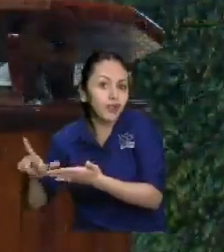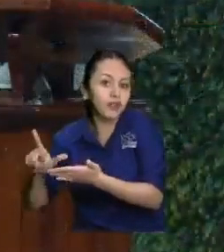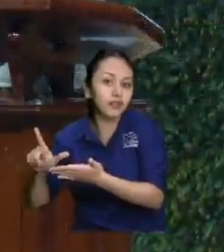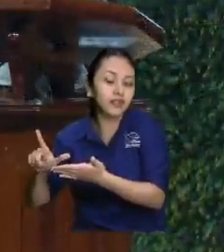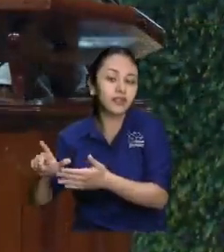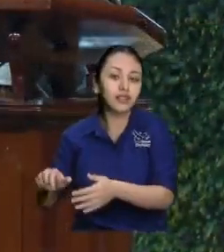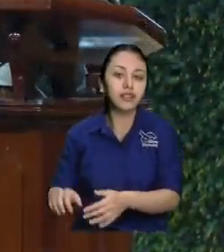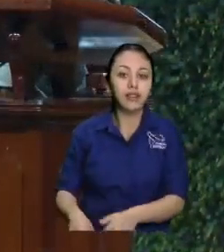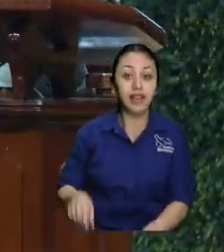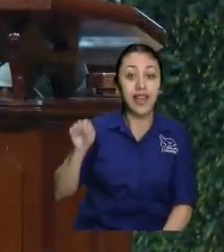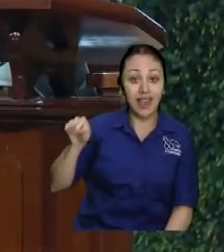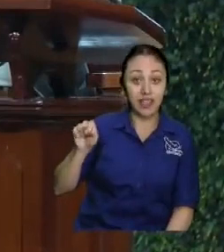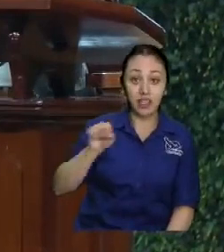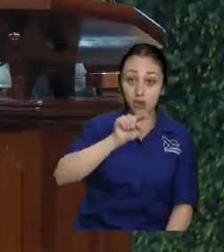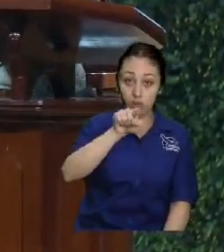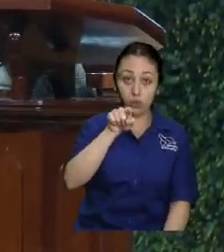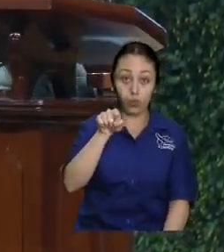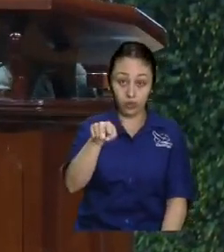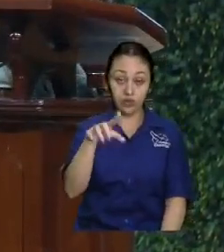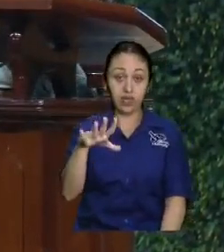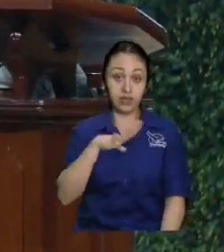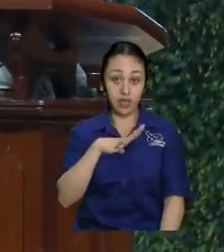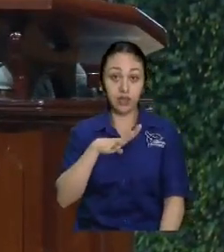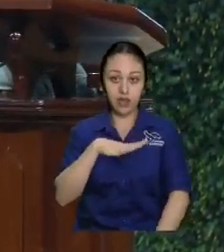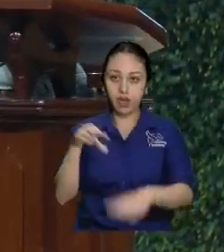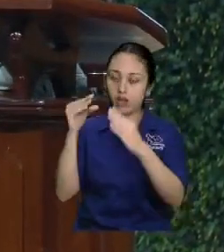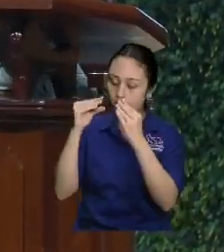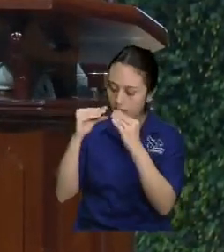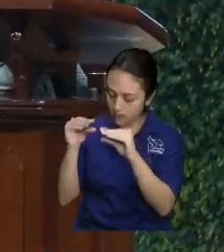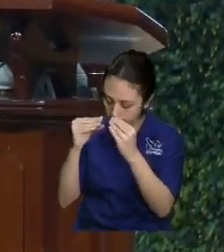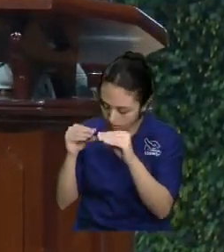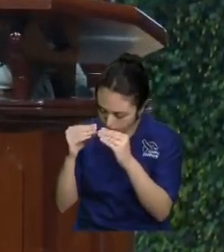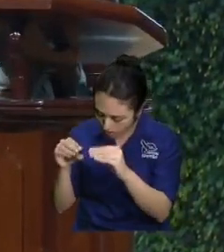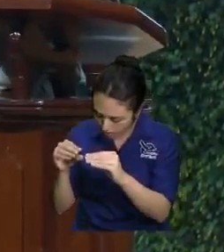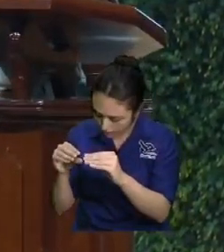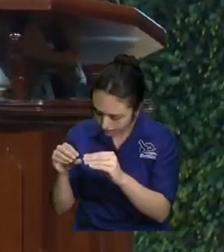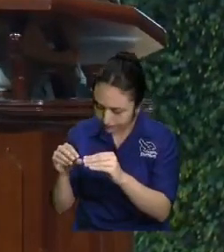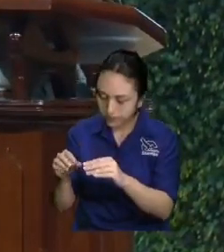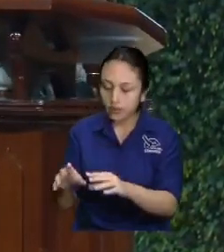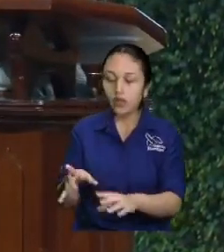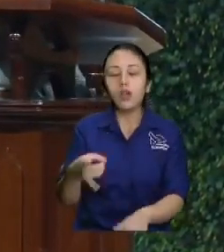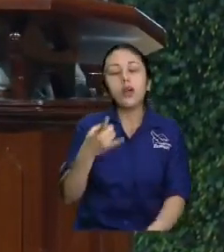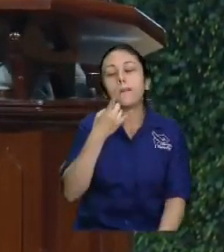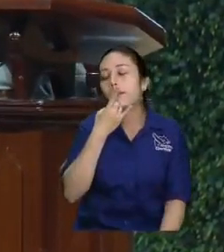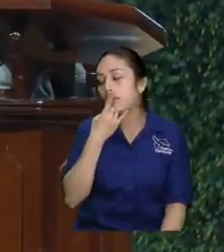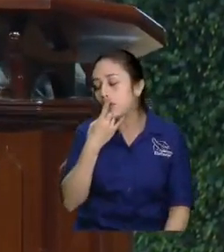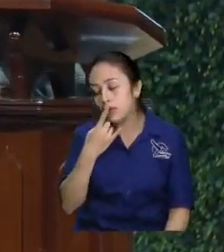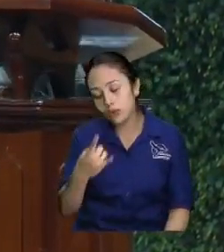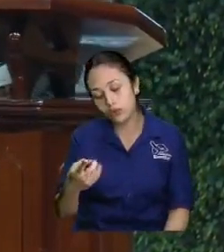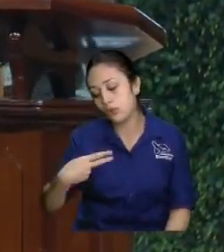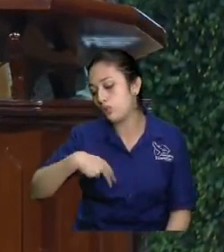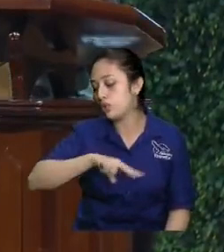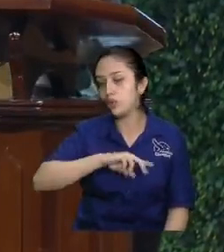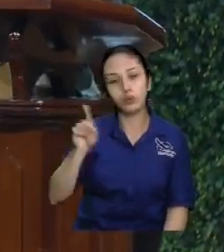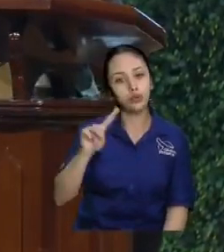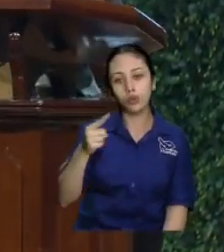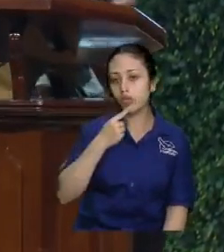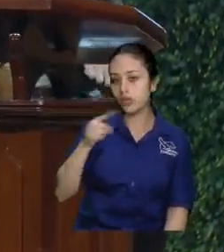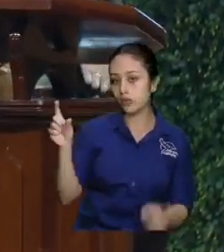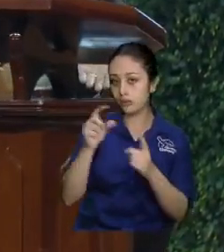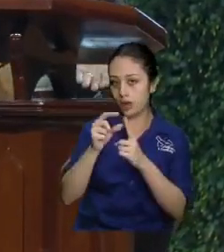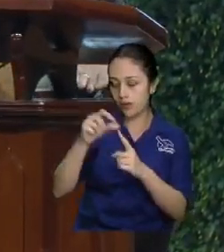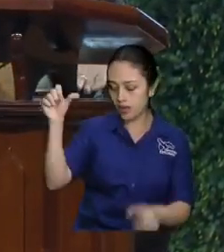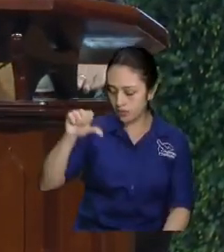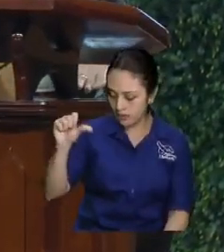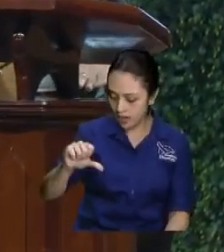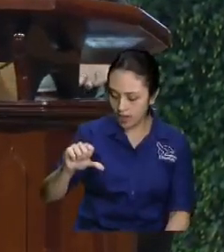Ahí tendría que ser la instrucción. No, hijo, perdón, apóstol, disculpe. Nosotros no usamos ese idioma hoy. Pero solo, mijito,